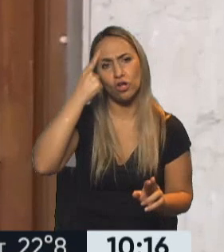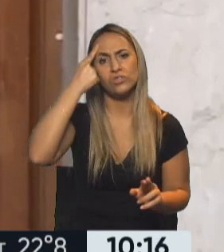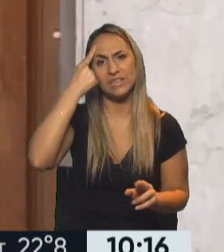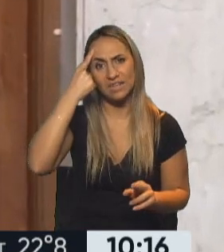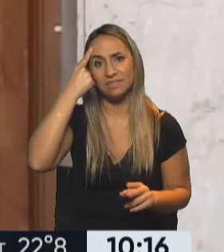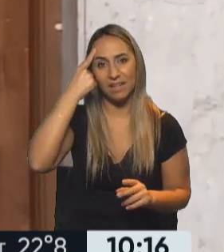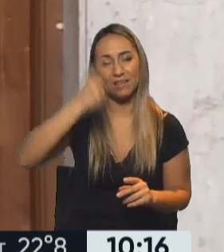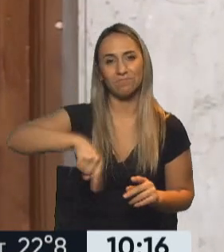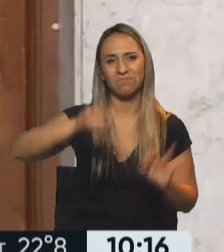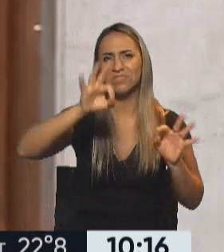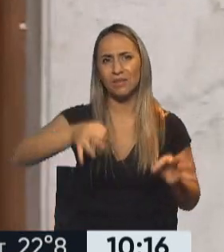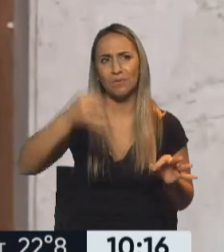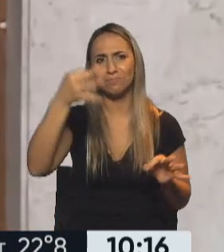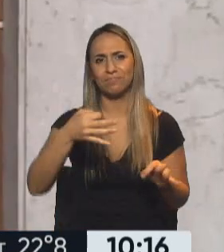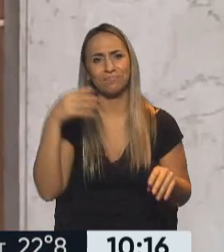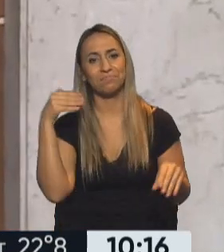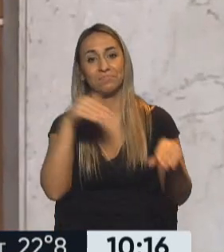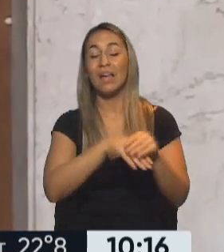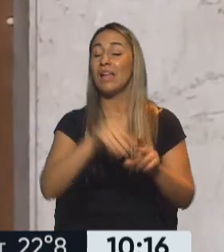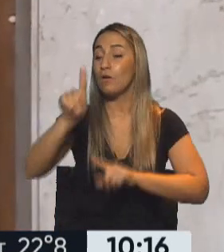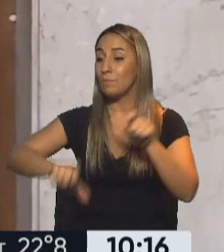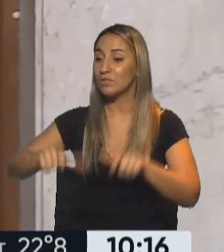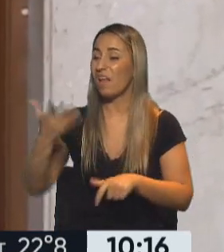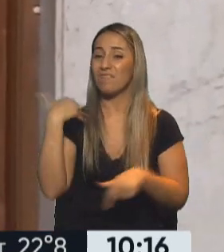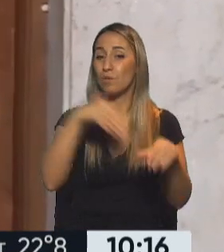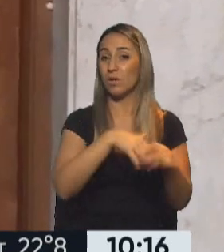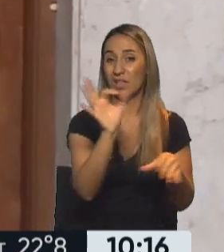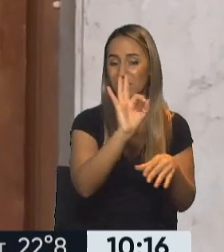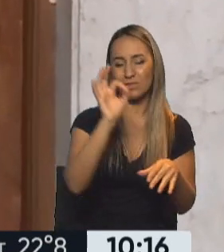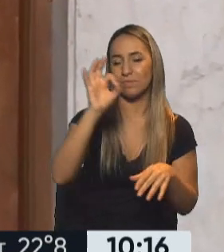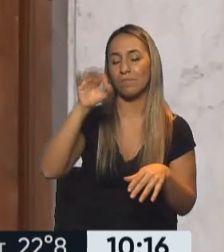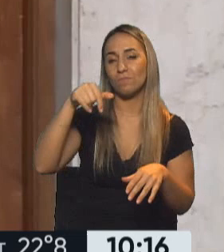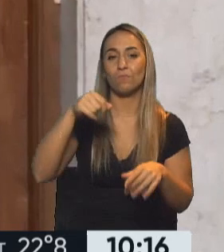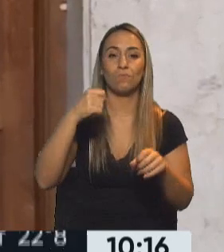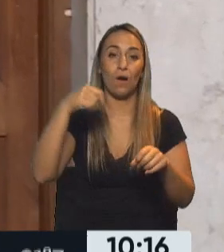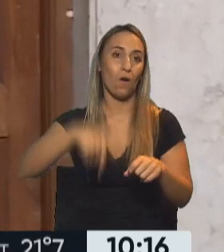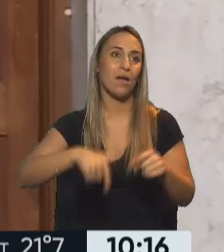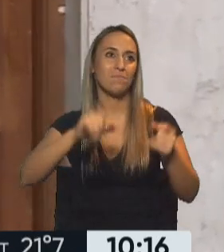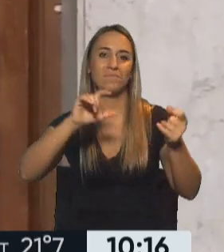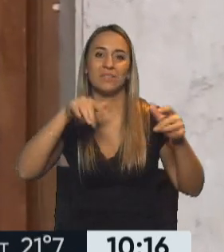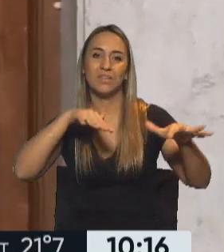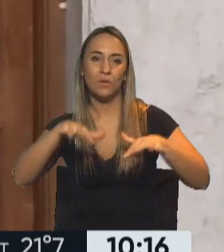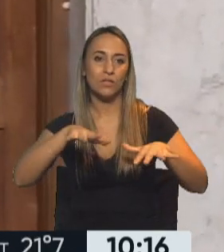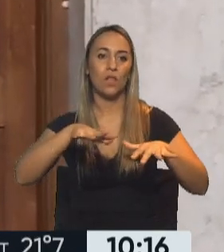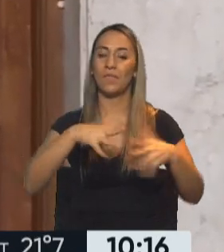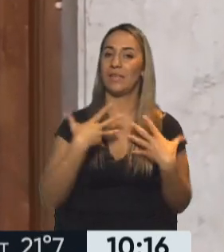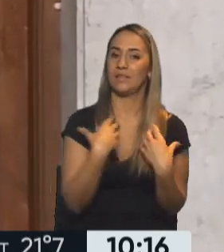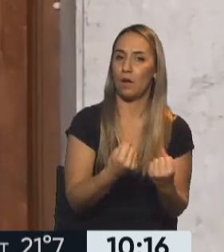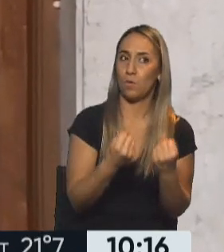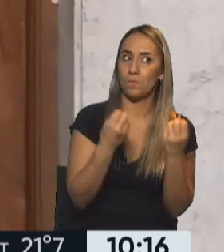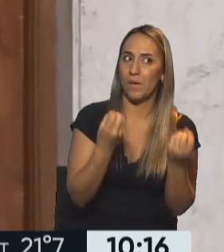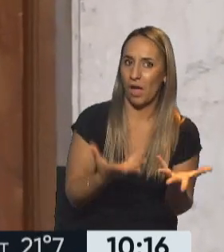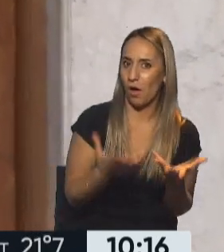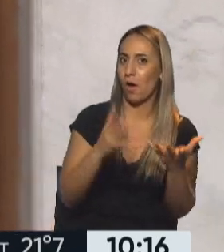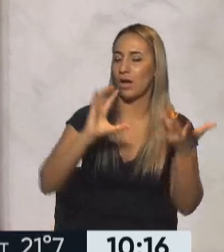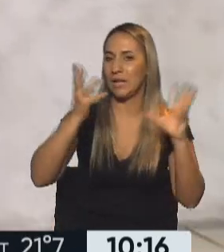elección, y bueno, los que no fueron a votar la vez pasada, las condiciones sanitarias, las condiciones climáticas, y bueno, y el futuro que nos espera.